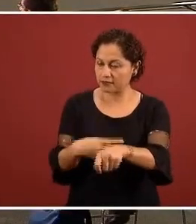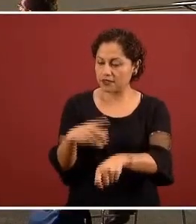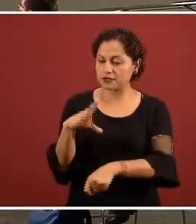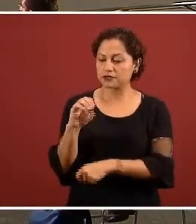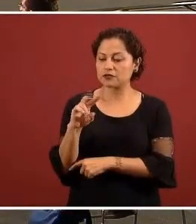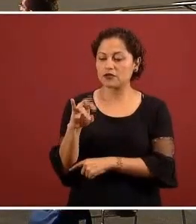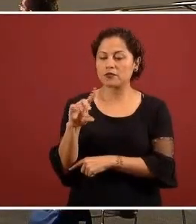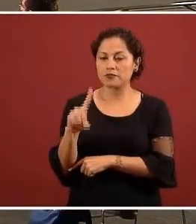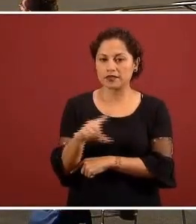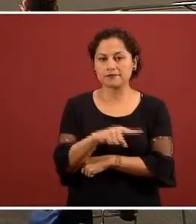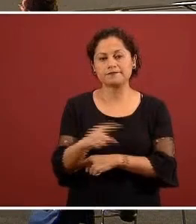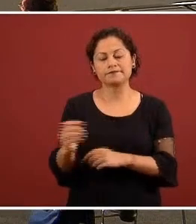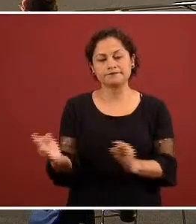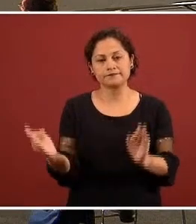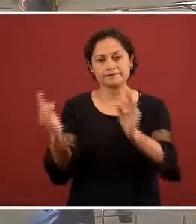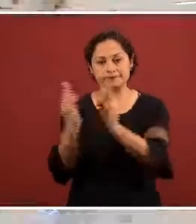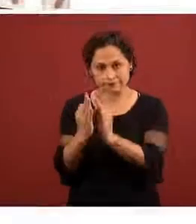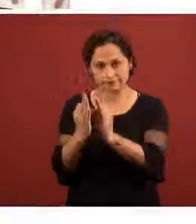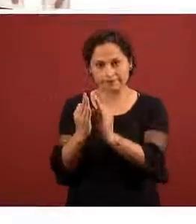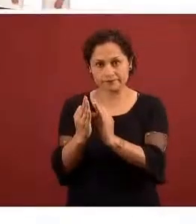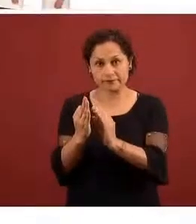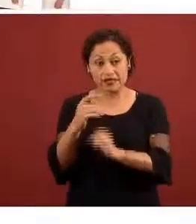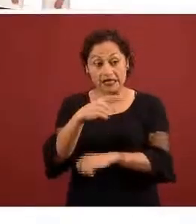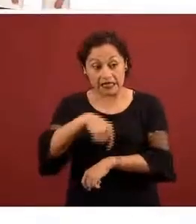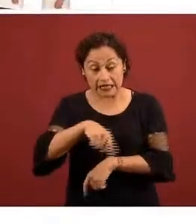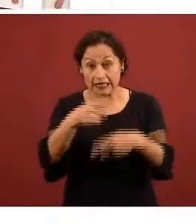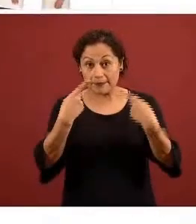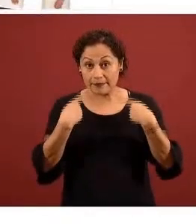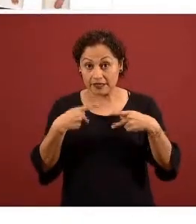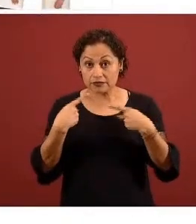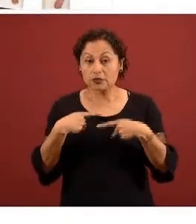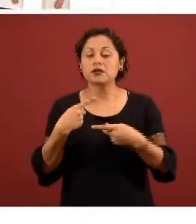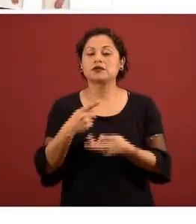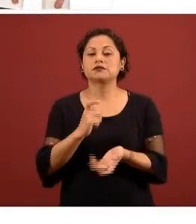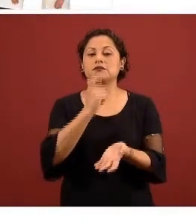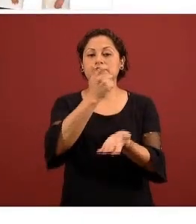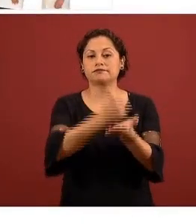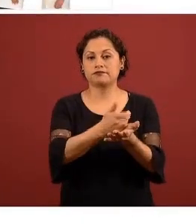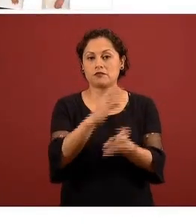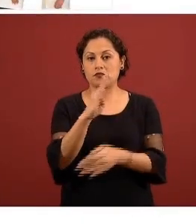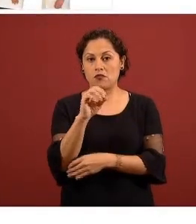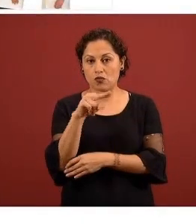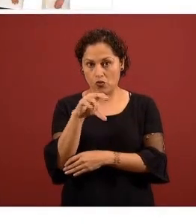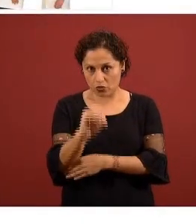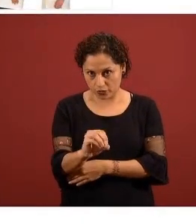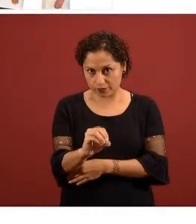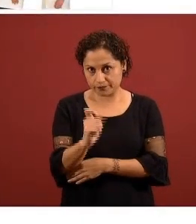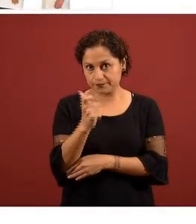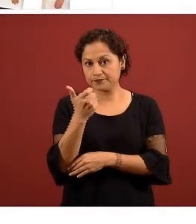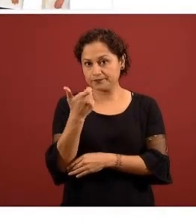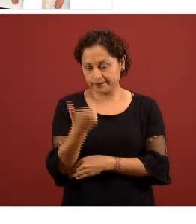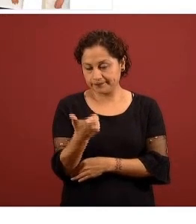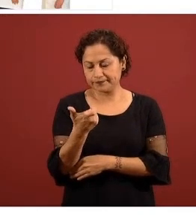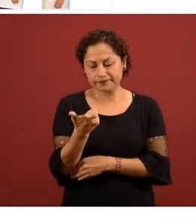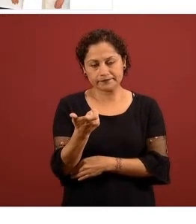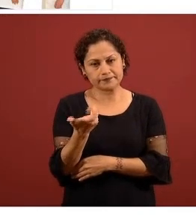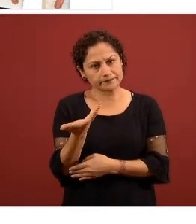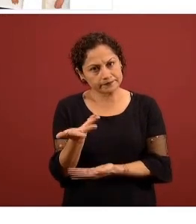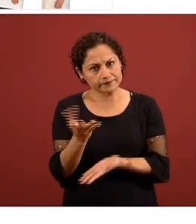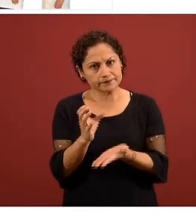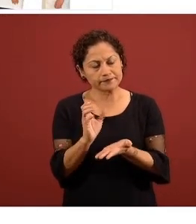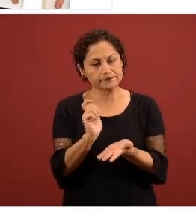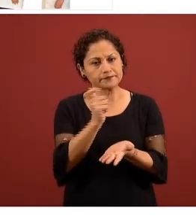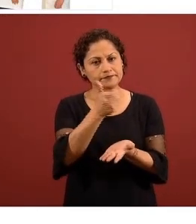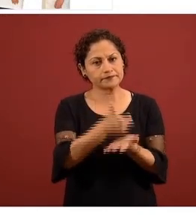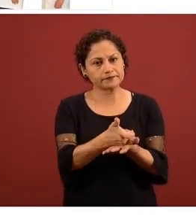de proporcionarles un bono económico, el cual van a recibir